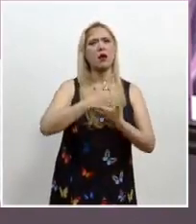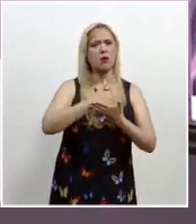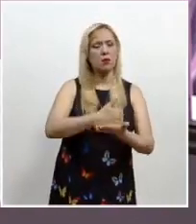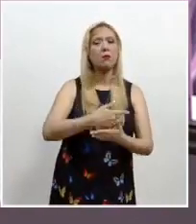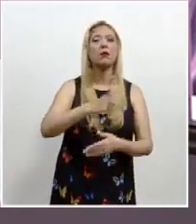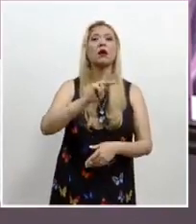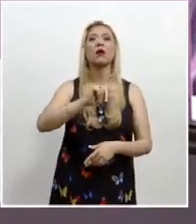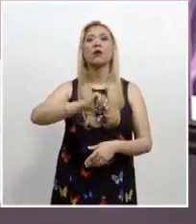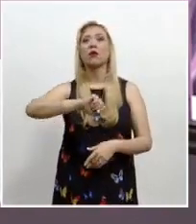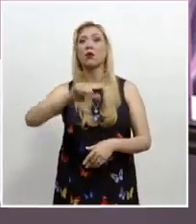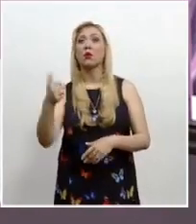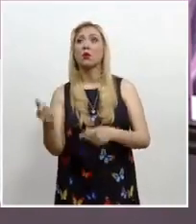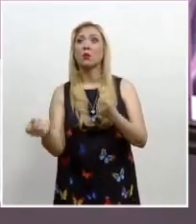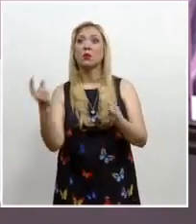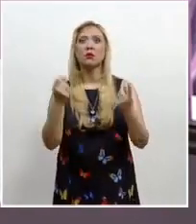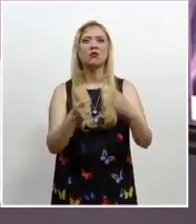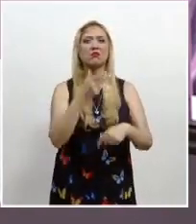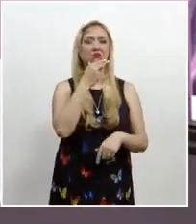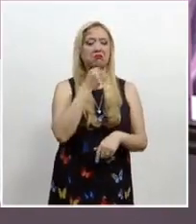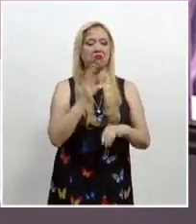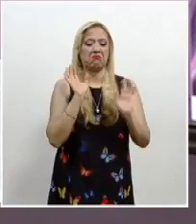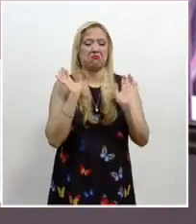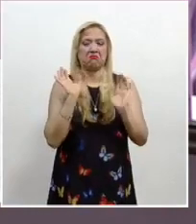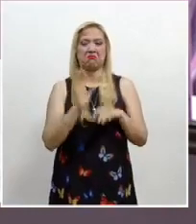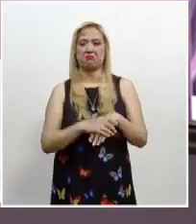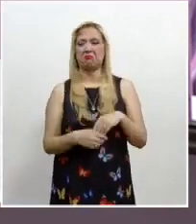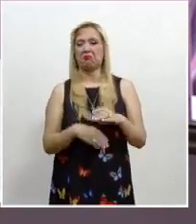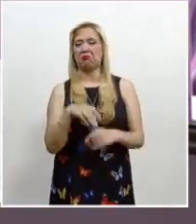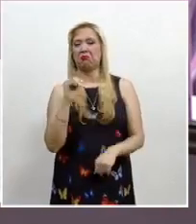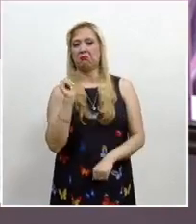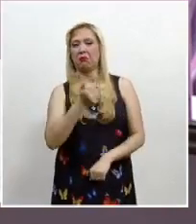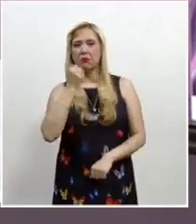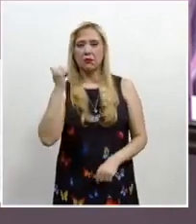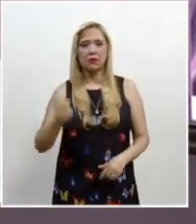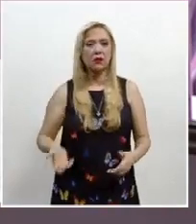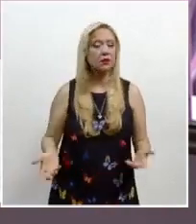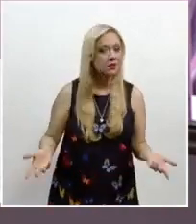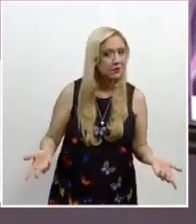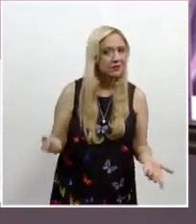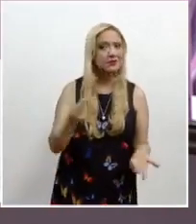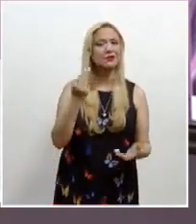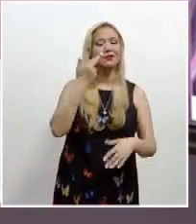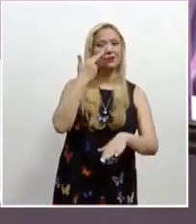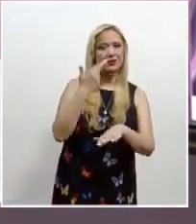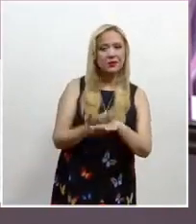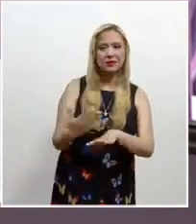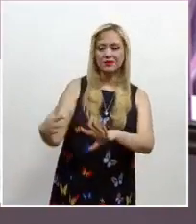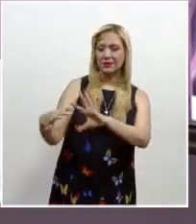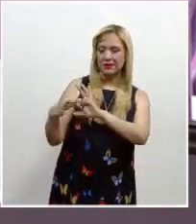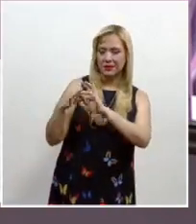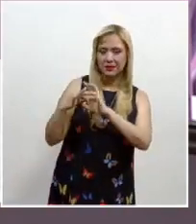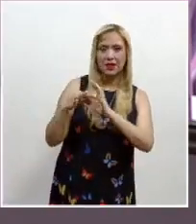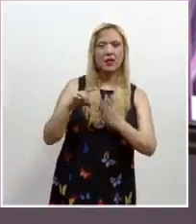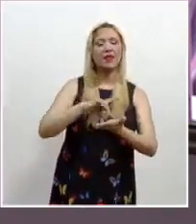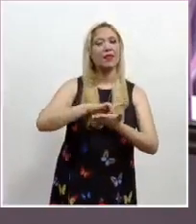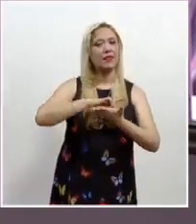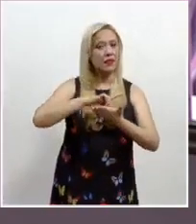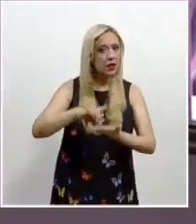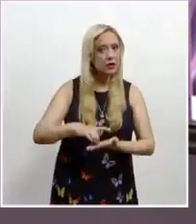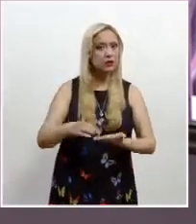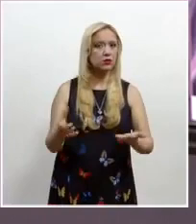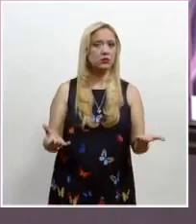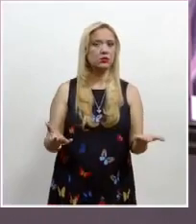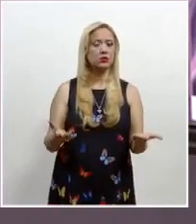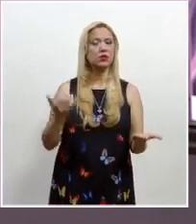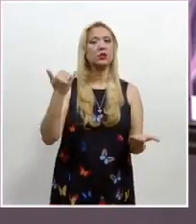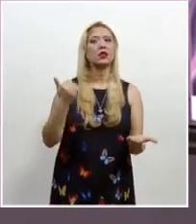que replantearnos una vida compartida, corresponsable en cuanto a los derechos y, por supuesto, en